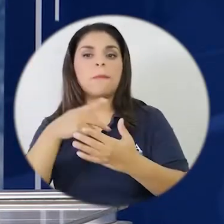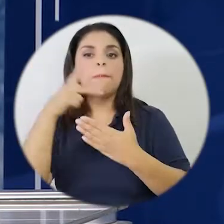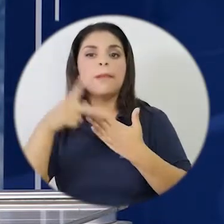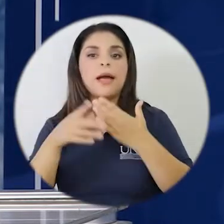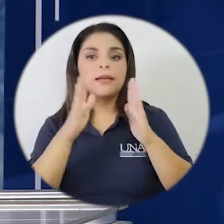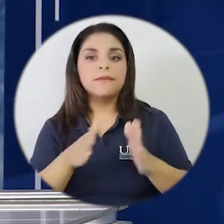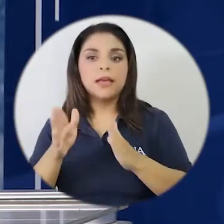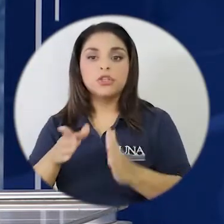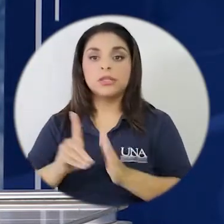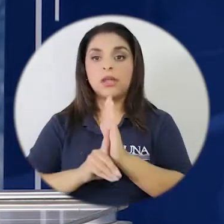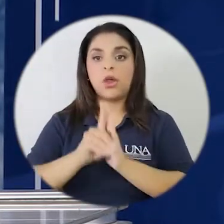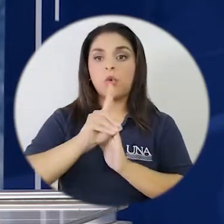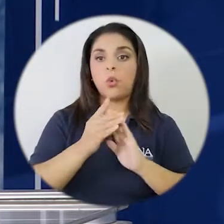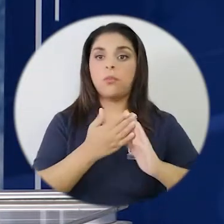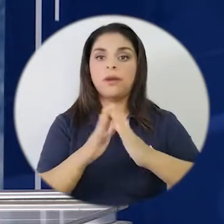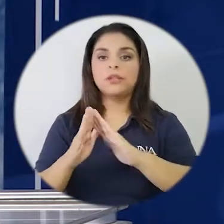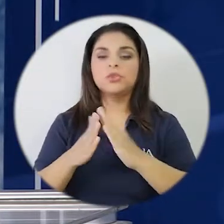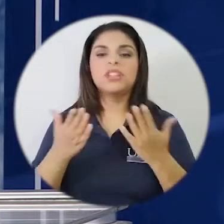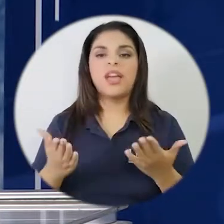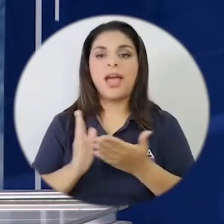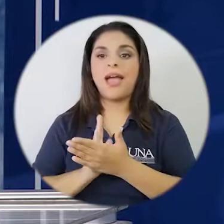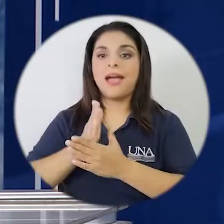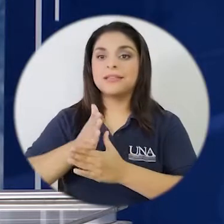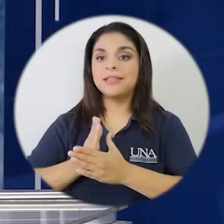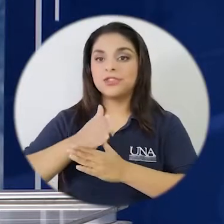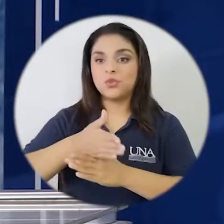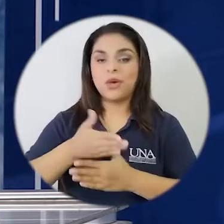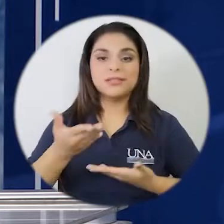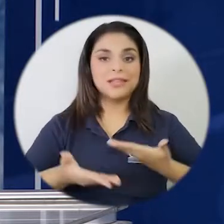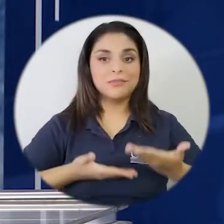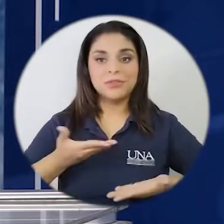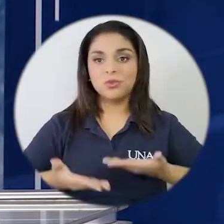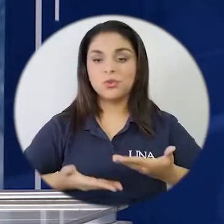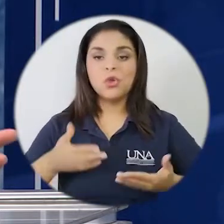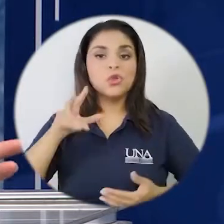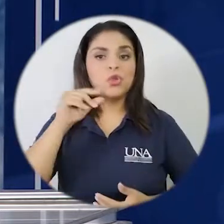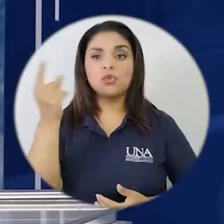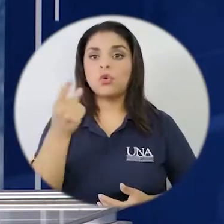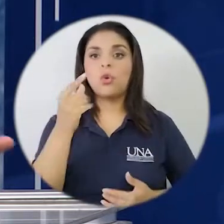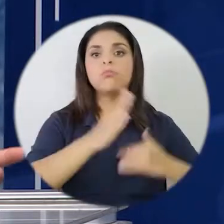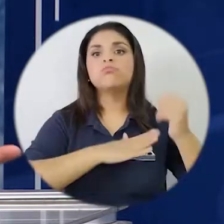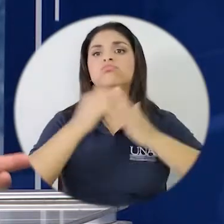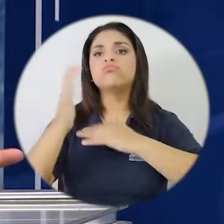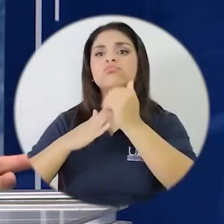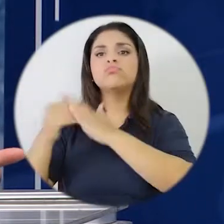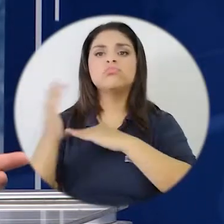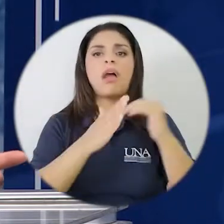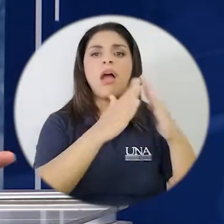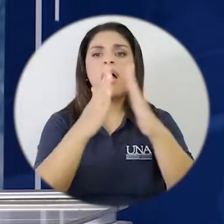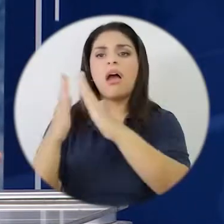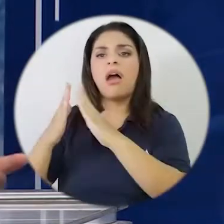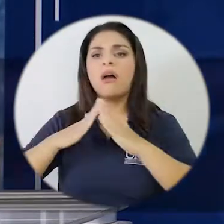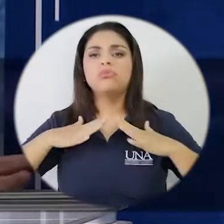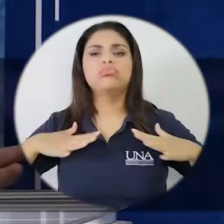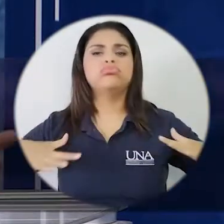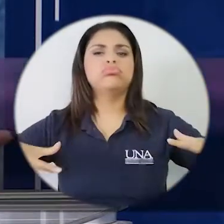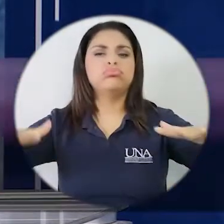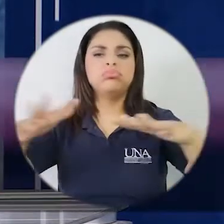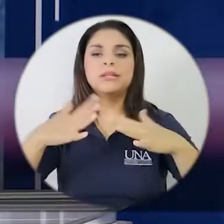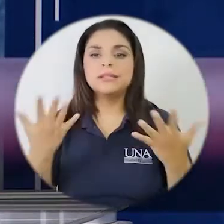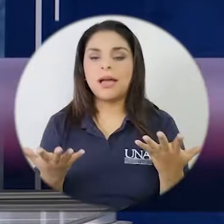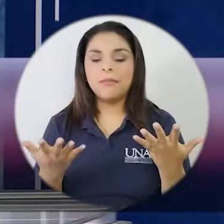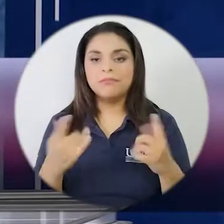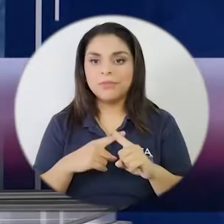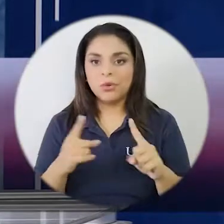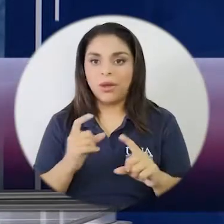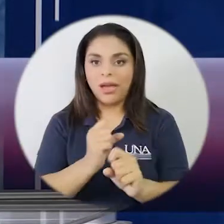con la planificación del desarrollo urbanístico es el acceso a los servicios, porque no es solo hacer soluciones habitacionales por todas